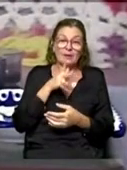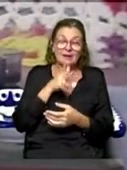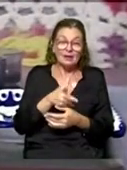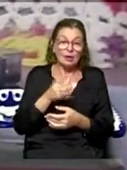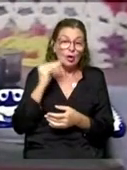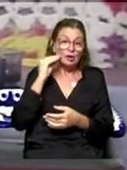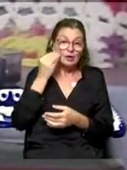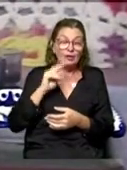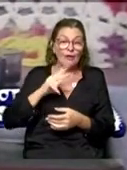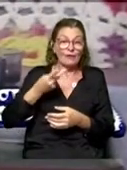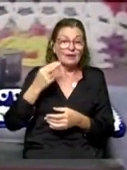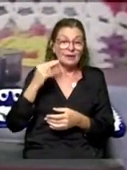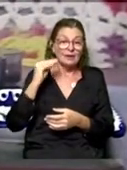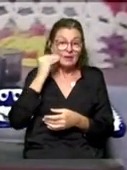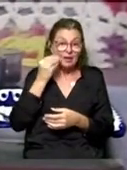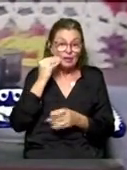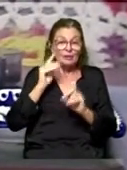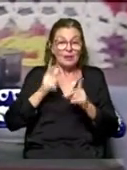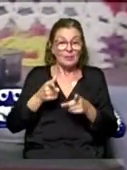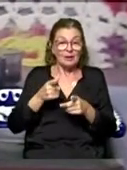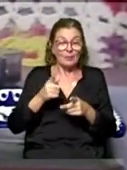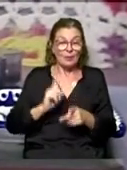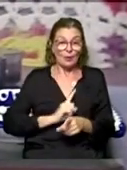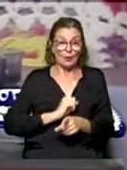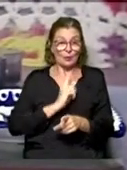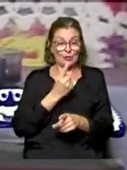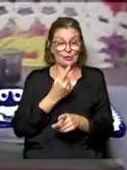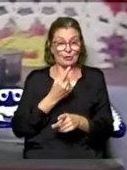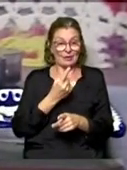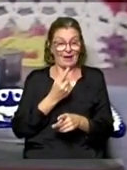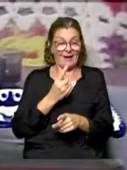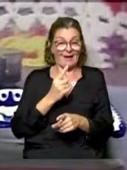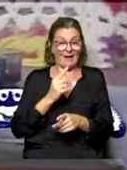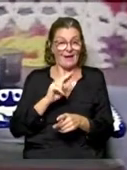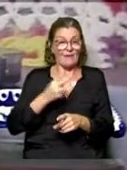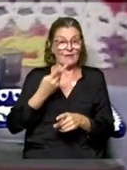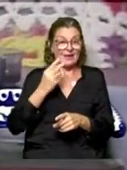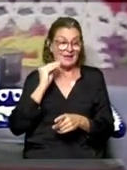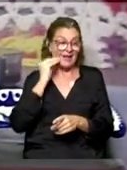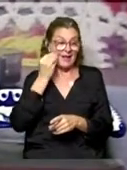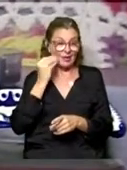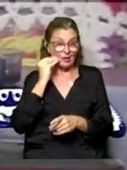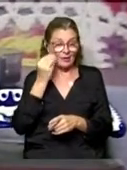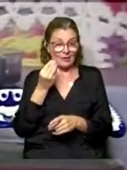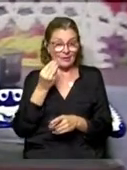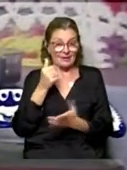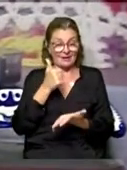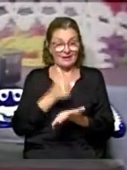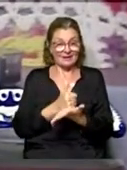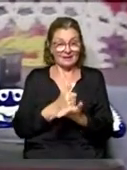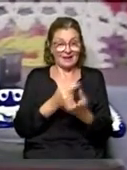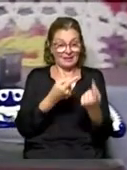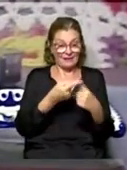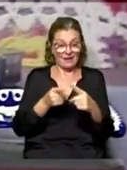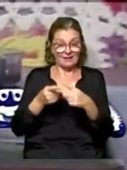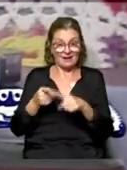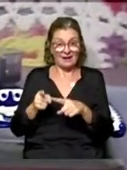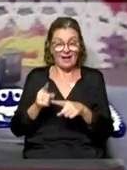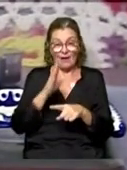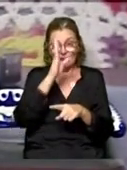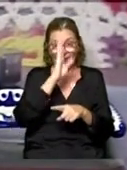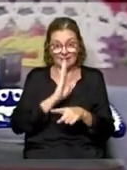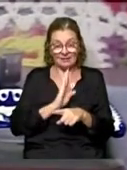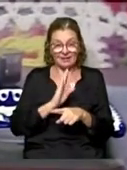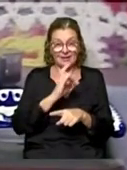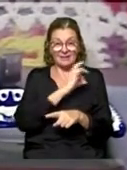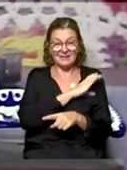bisnietos. Porque tengo bisnietos y estoy muy orgullosa de tenerlos, son 9 bisnietos. Están en varios lados, están en Brasil, están